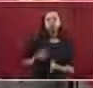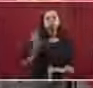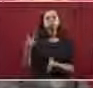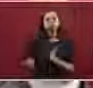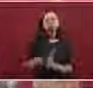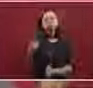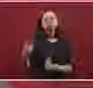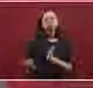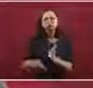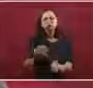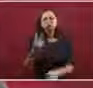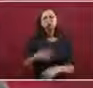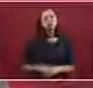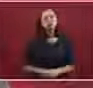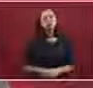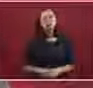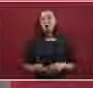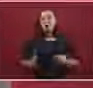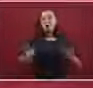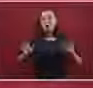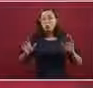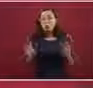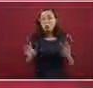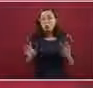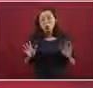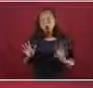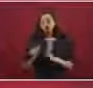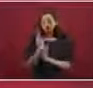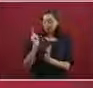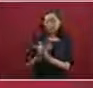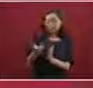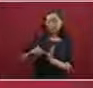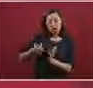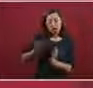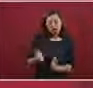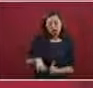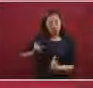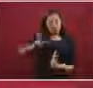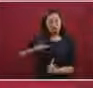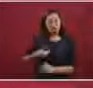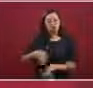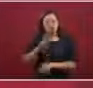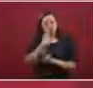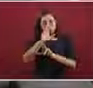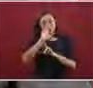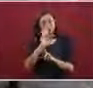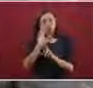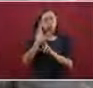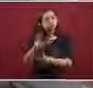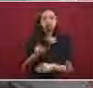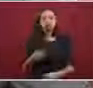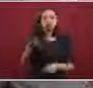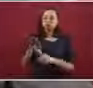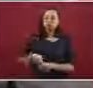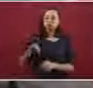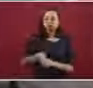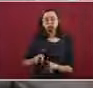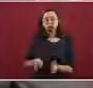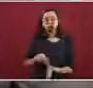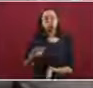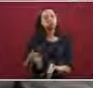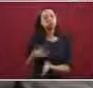siempre el respeto a la legalidad, nada más